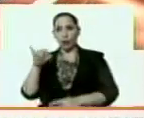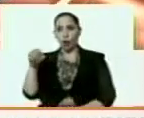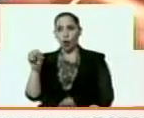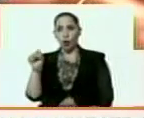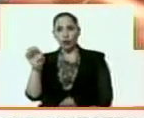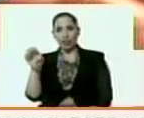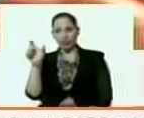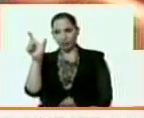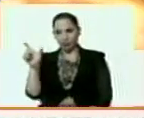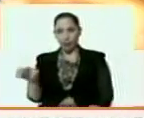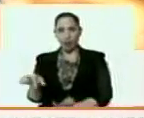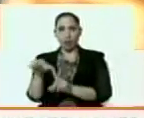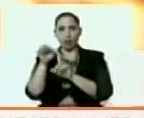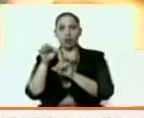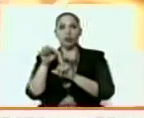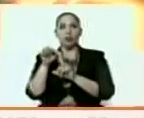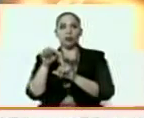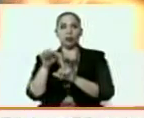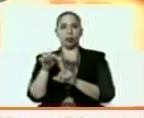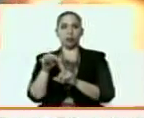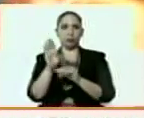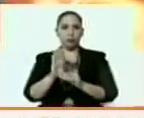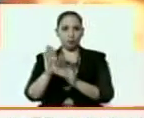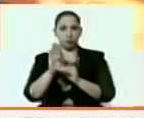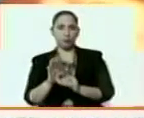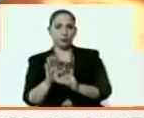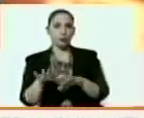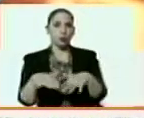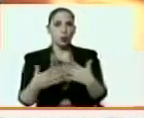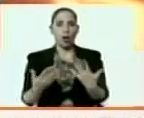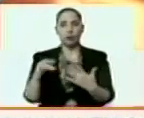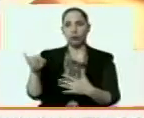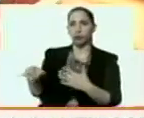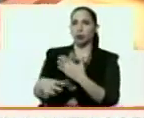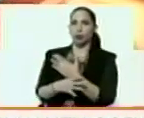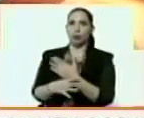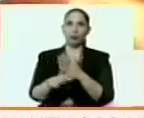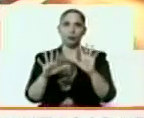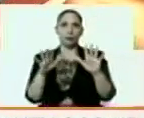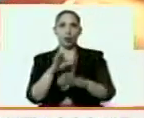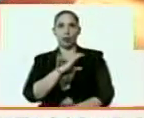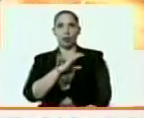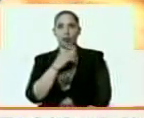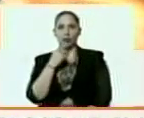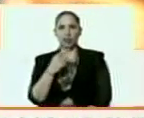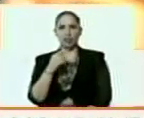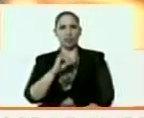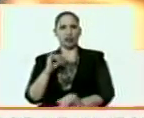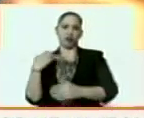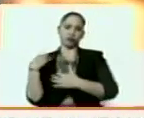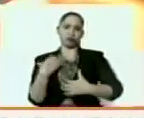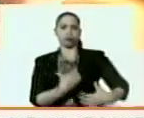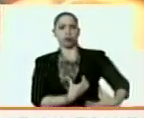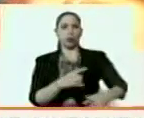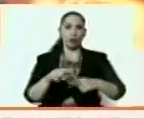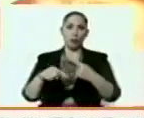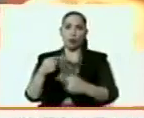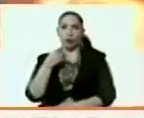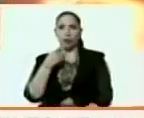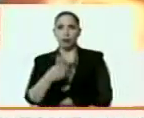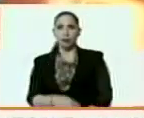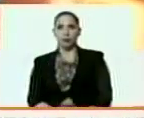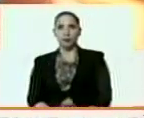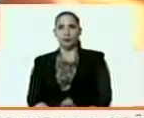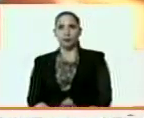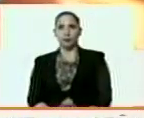escogido minuciosamente, ya cuando el autoproclamado el 10 de enero dice que él es presidente y luego está